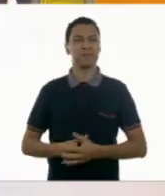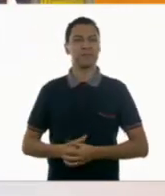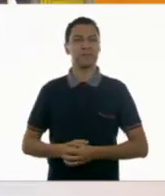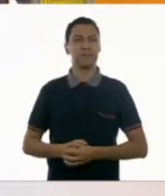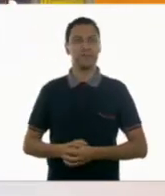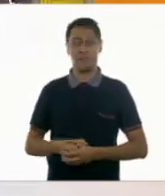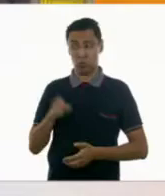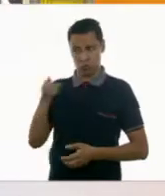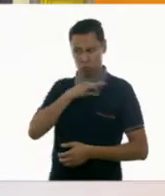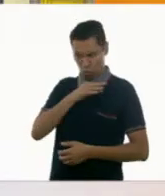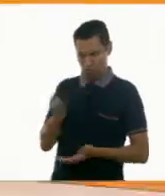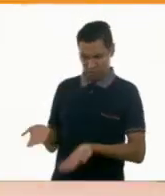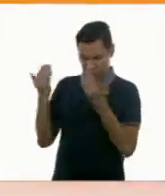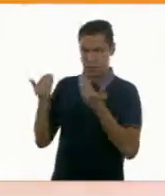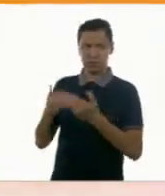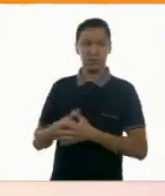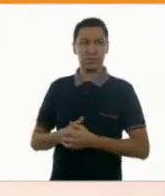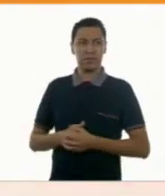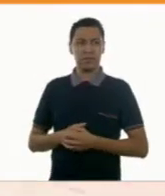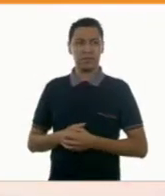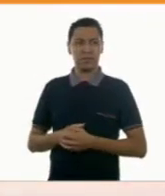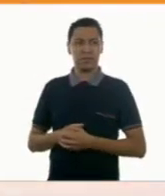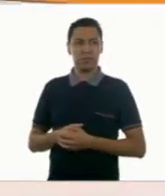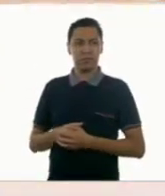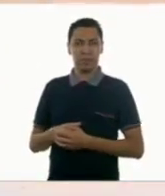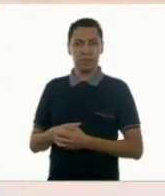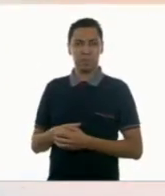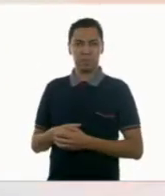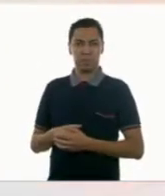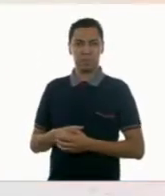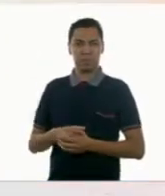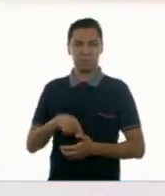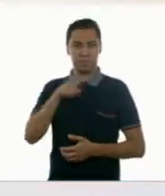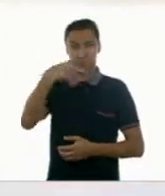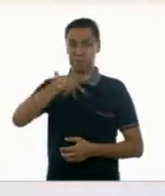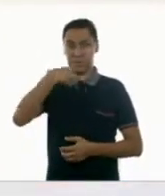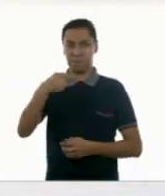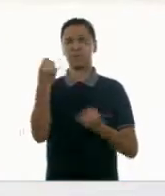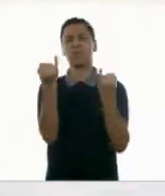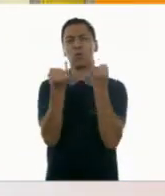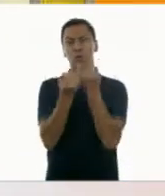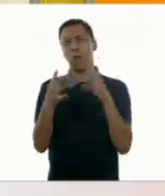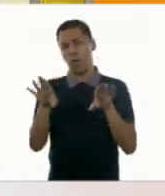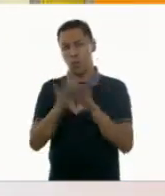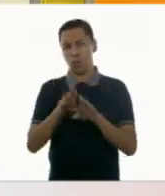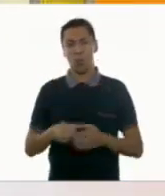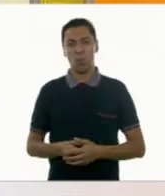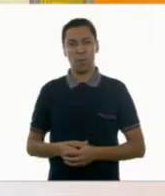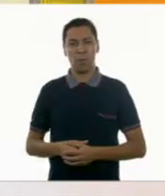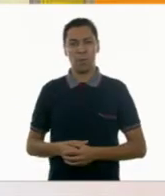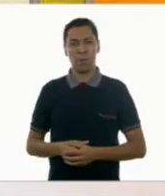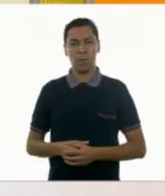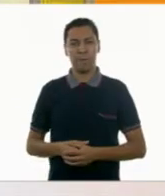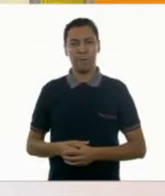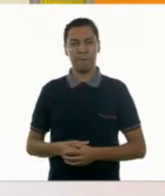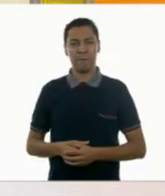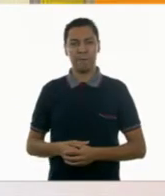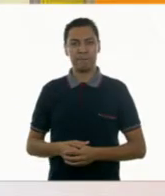puedes. A ver. En casa deben de intentarlo. ¿De qué otras formas podemos hacerlo?